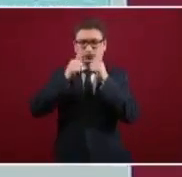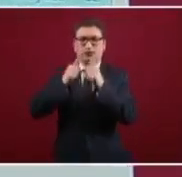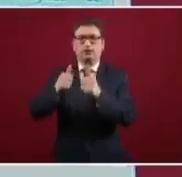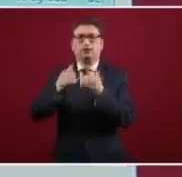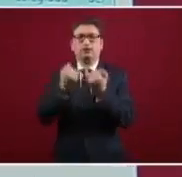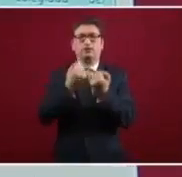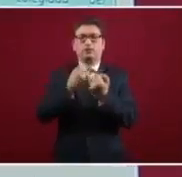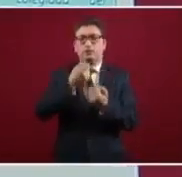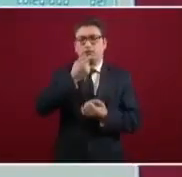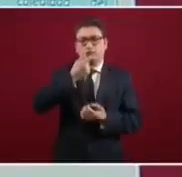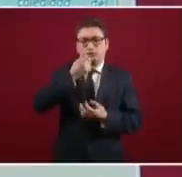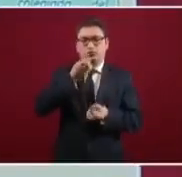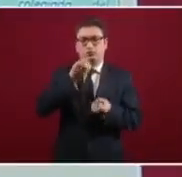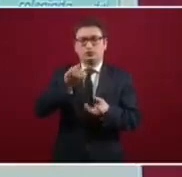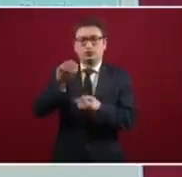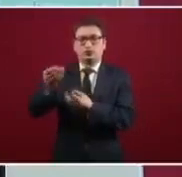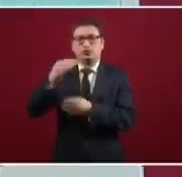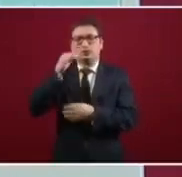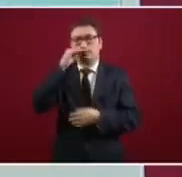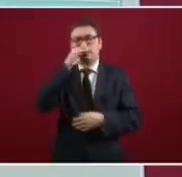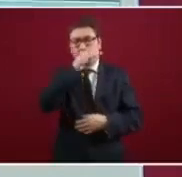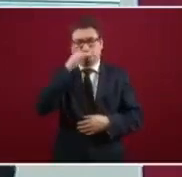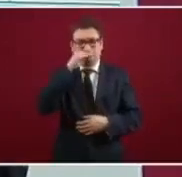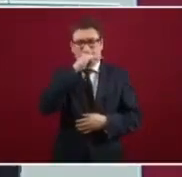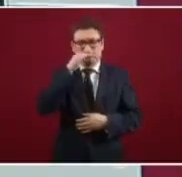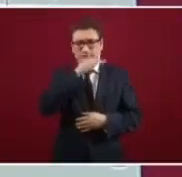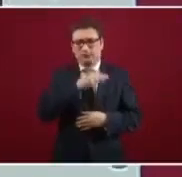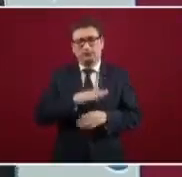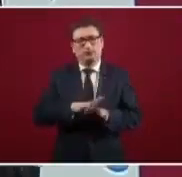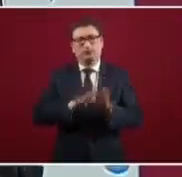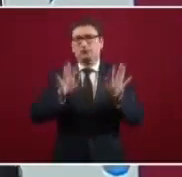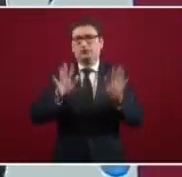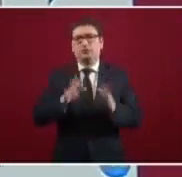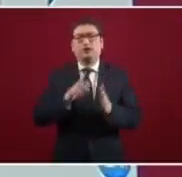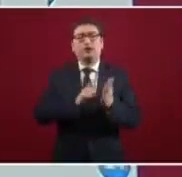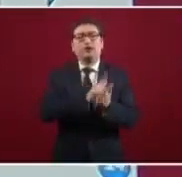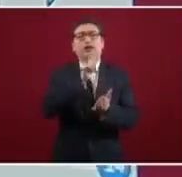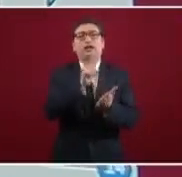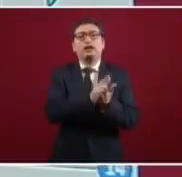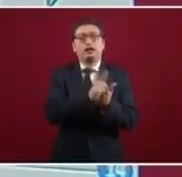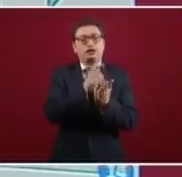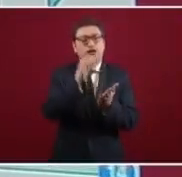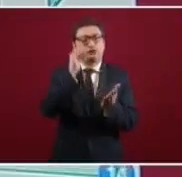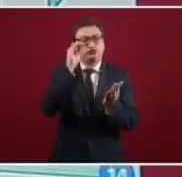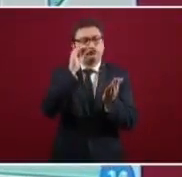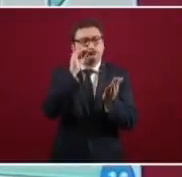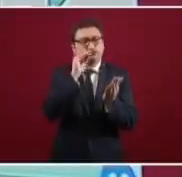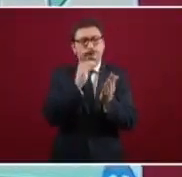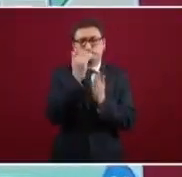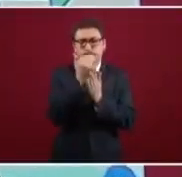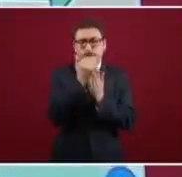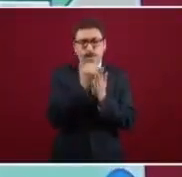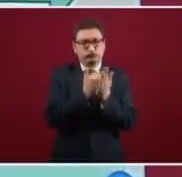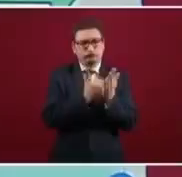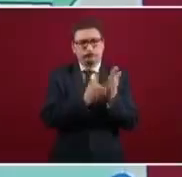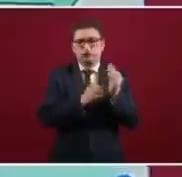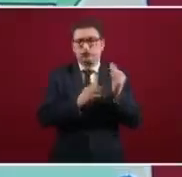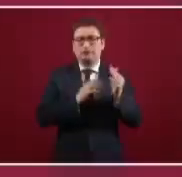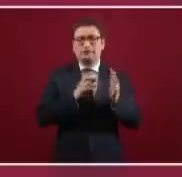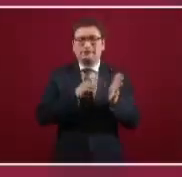en fin sólo la parte jurídica es un